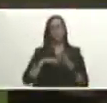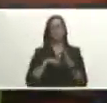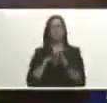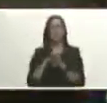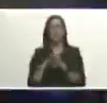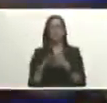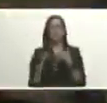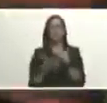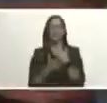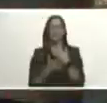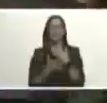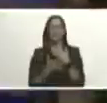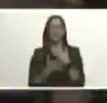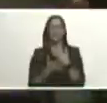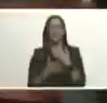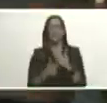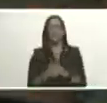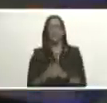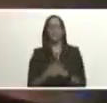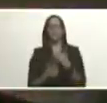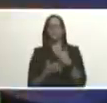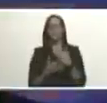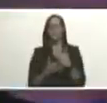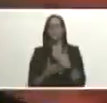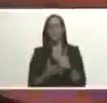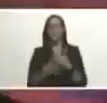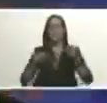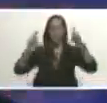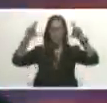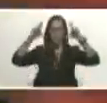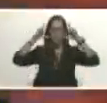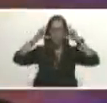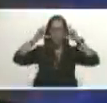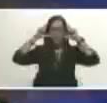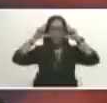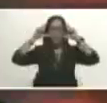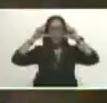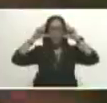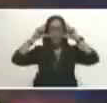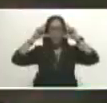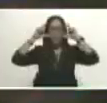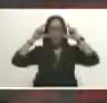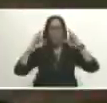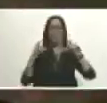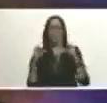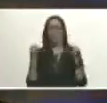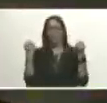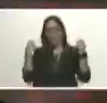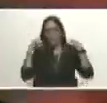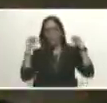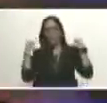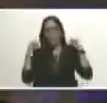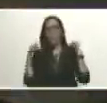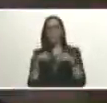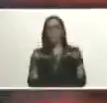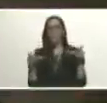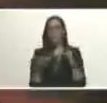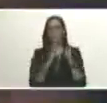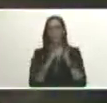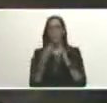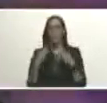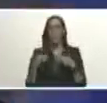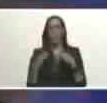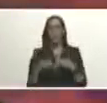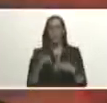una tecnología. Esta tecnología, a través de unos lentes, lo inmersemos en escenarios de orden público donde el hombre debe